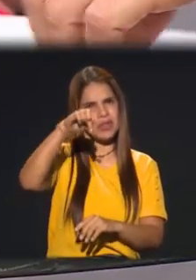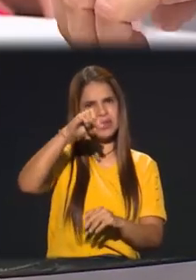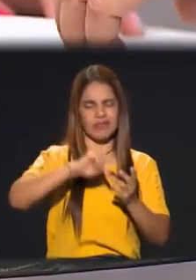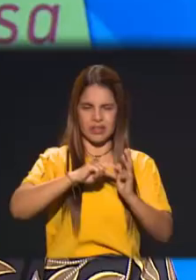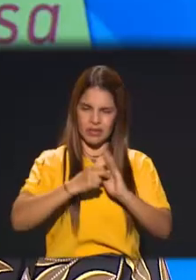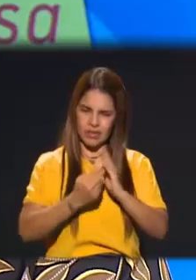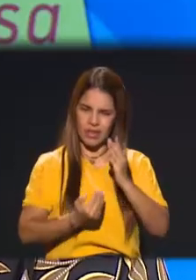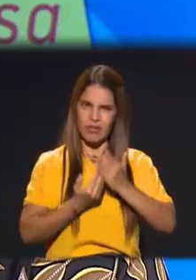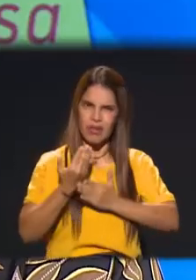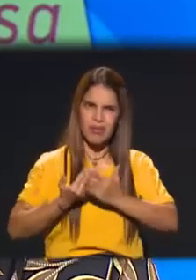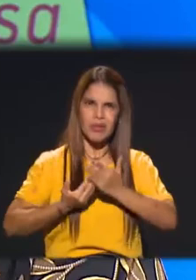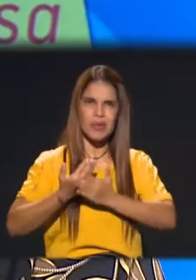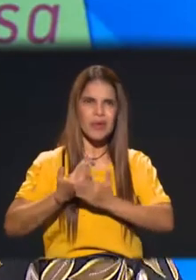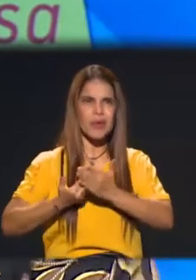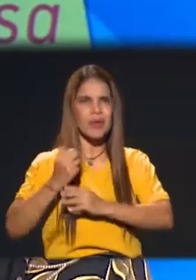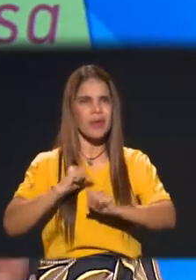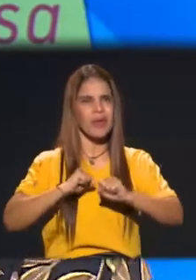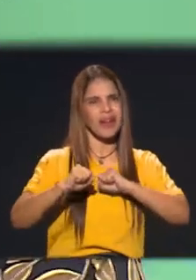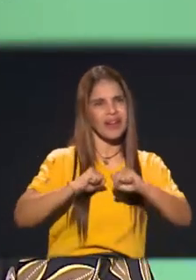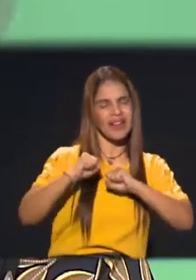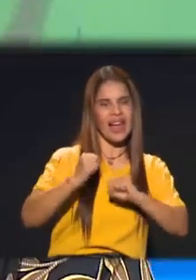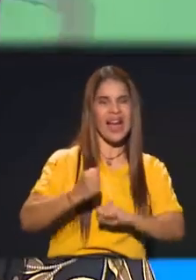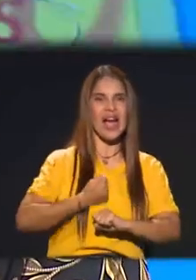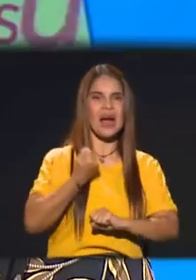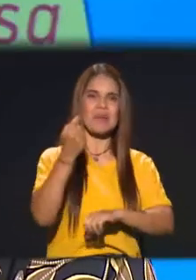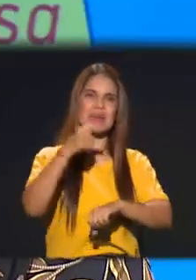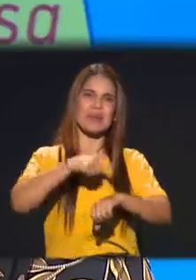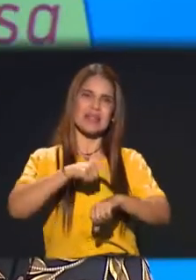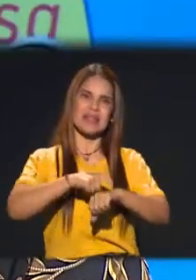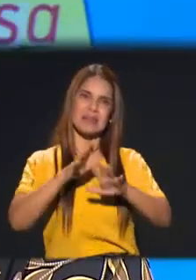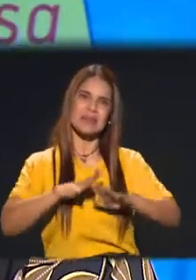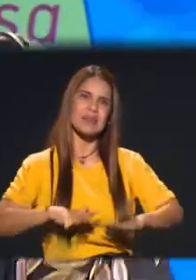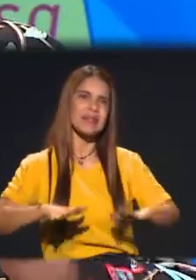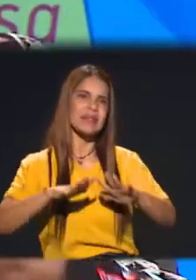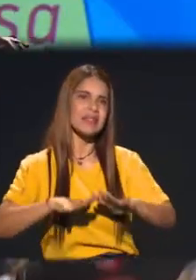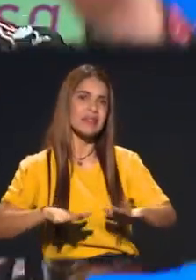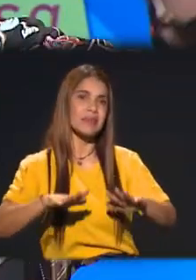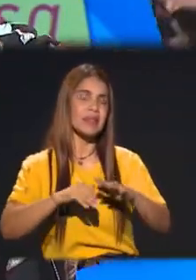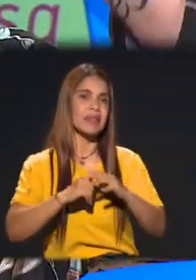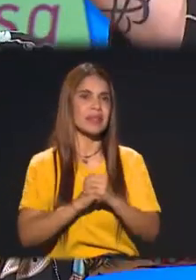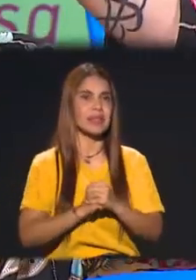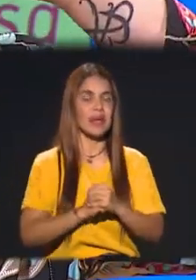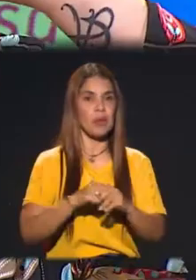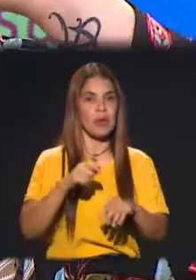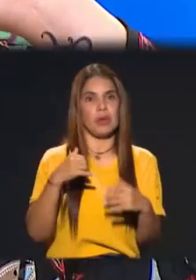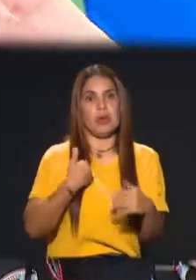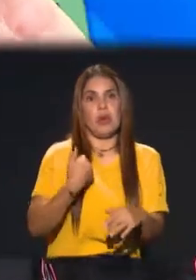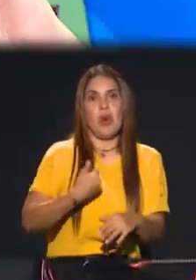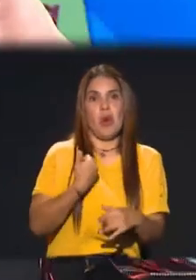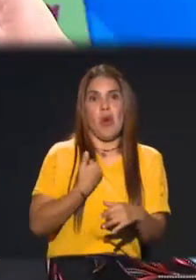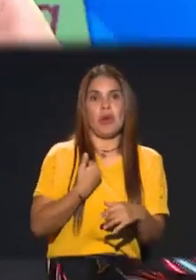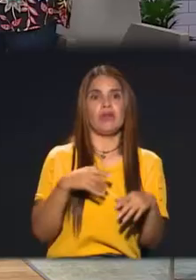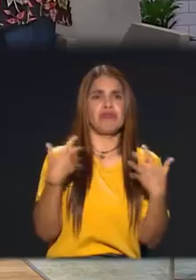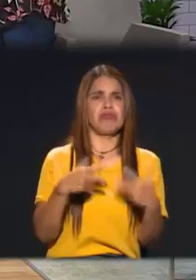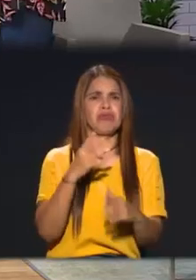nuevo, de qué aprendo nuevo, de qué hago nuevo. Entonces aprovechémonos de este espacio, y porque los muchachos nos llevan una ventaja grandísima en el